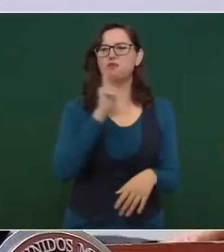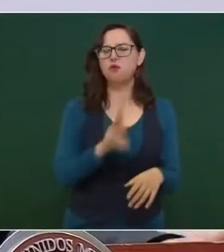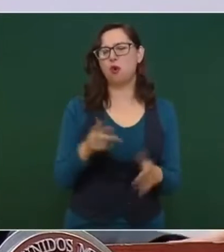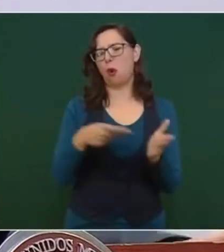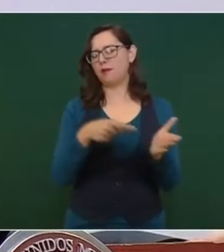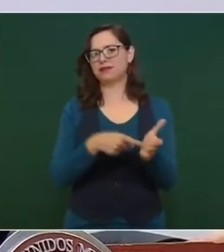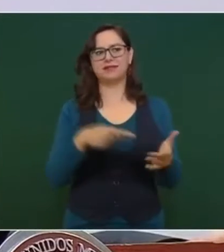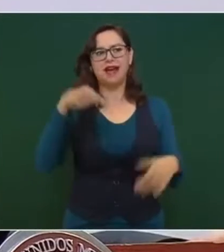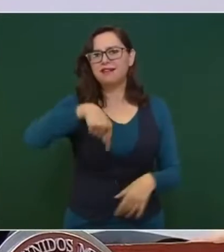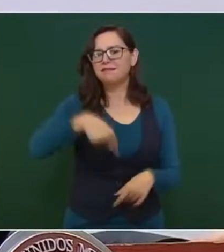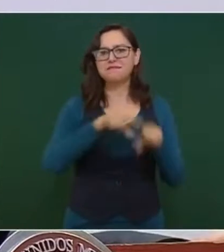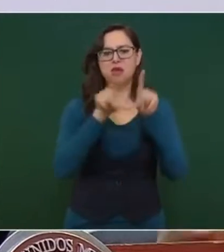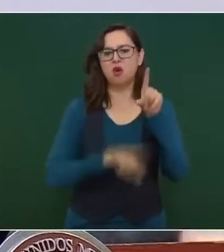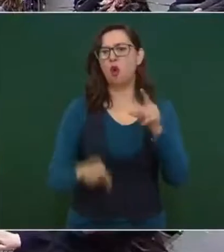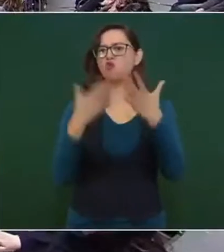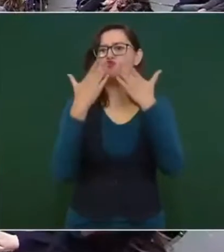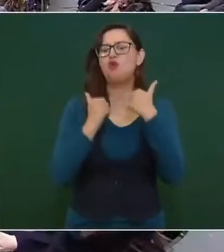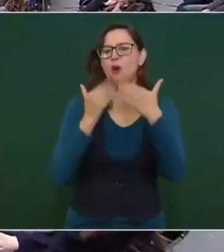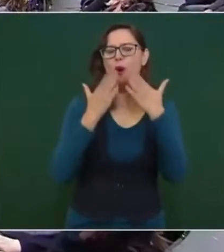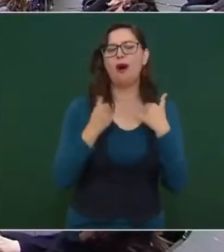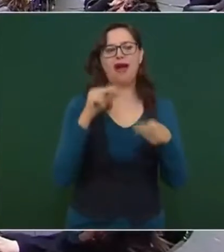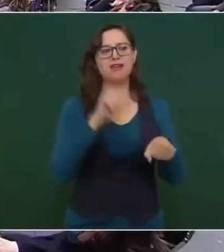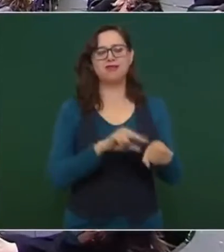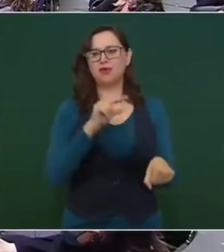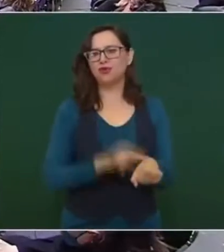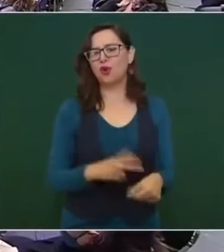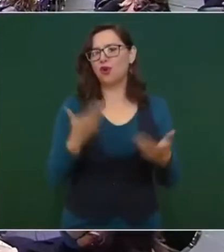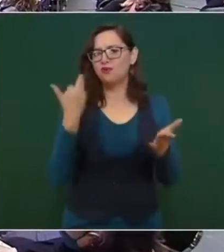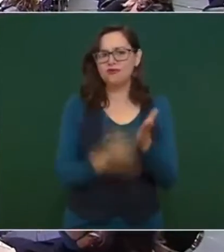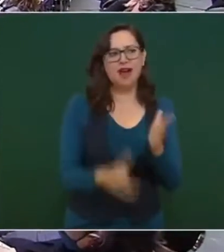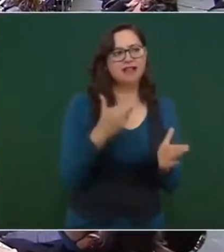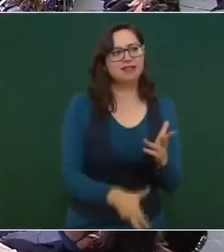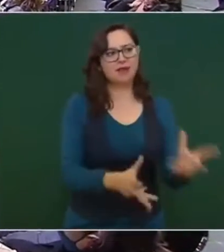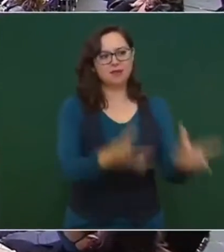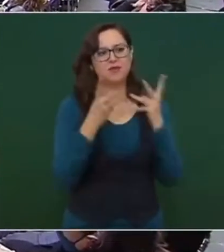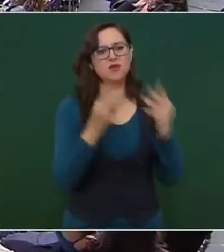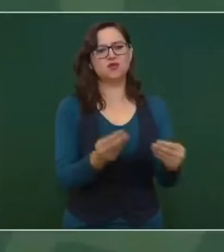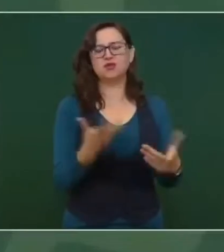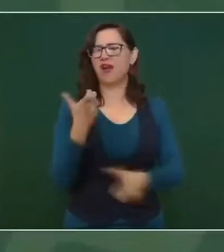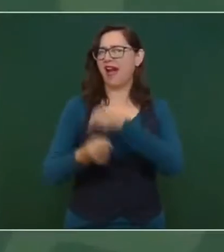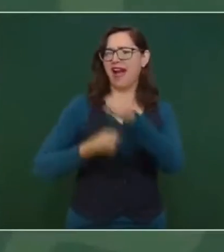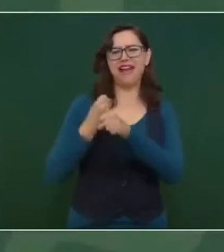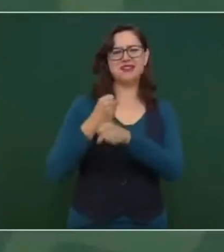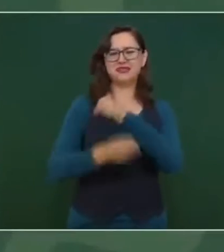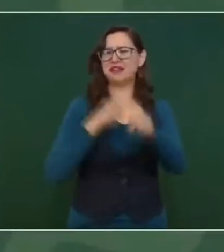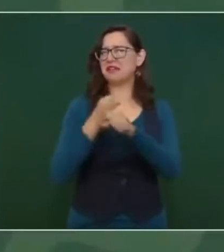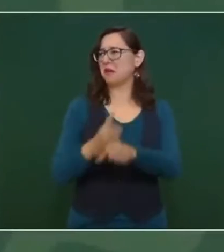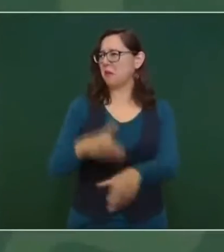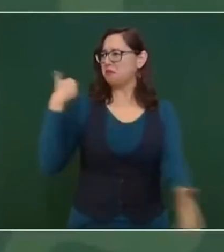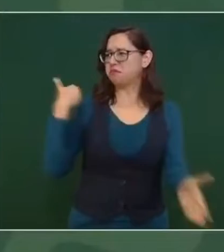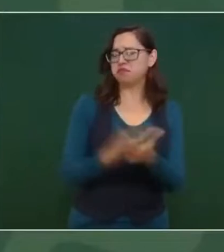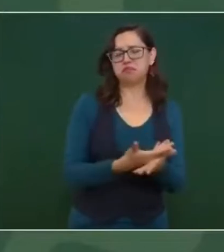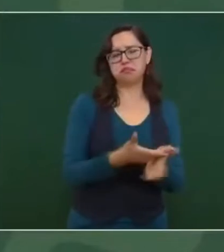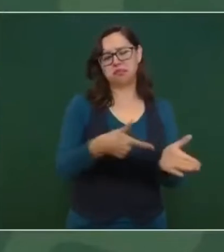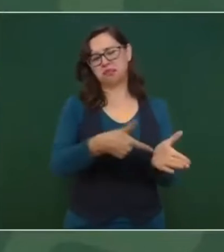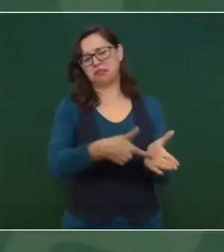súbitamente les parezca un misterio si hay o no déficit de médicos. Esto está documentado al interior de México,